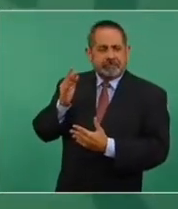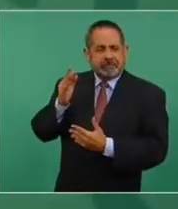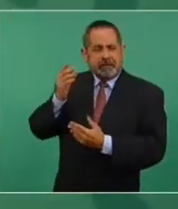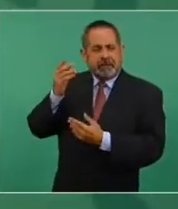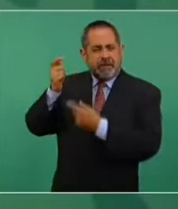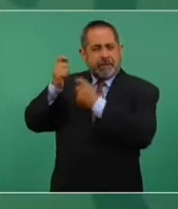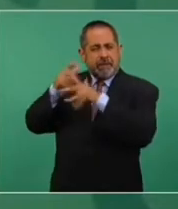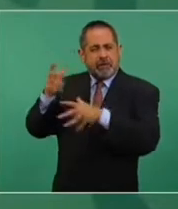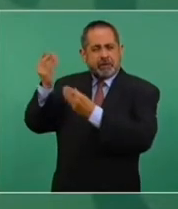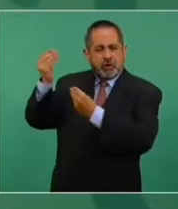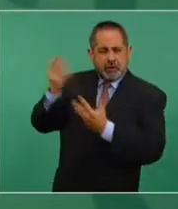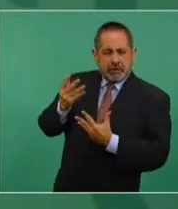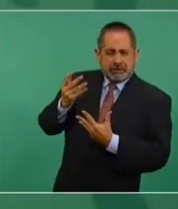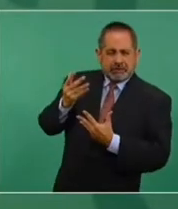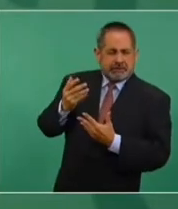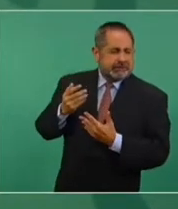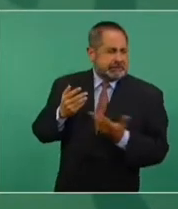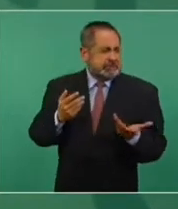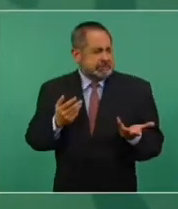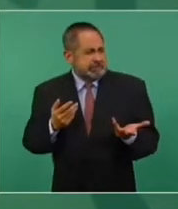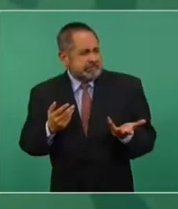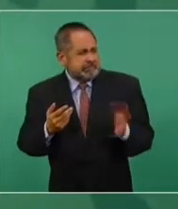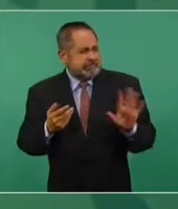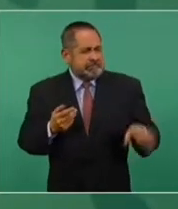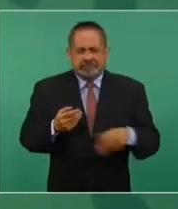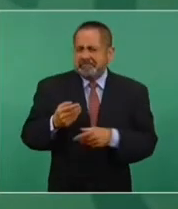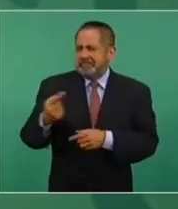¿no? Ahí nos vamos.